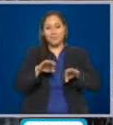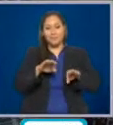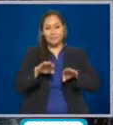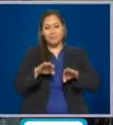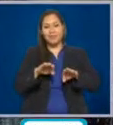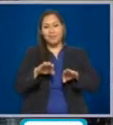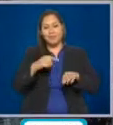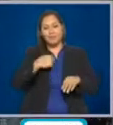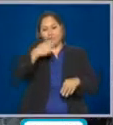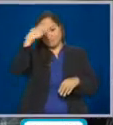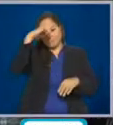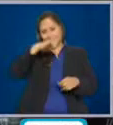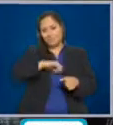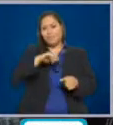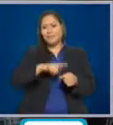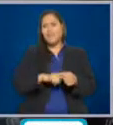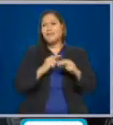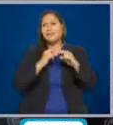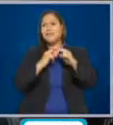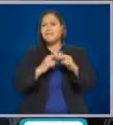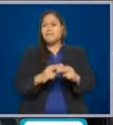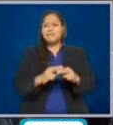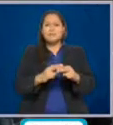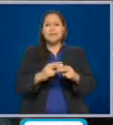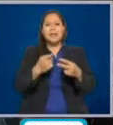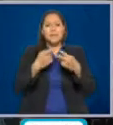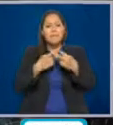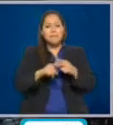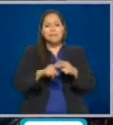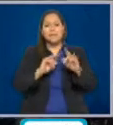nuestra especialidad desde hace, más que nada, cuando se